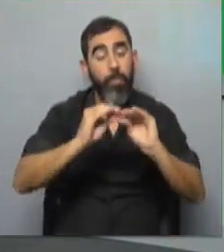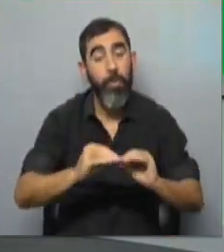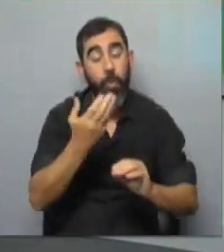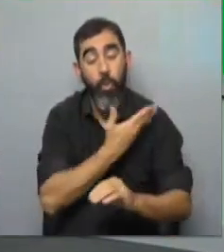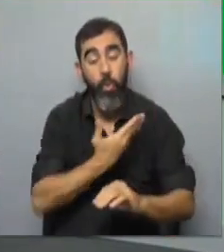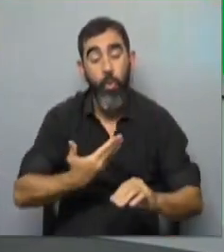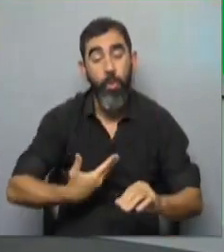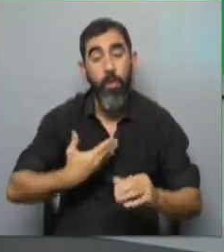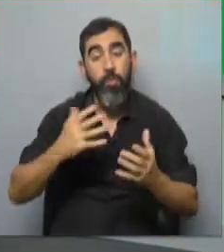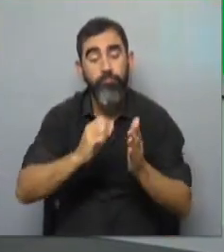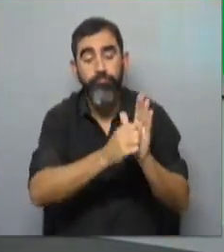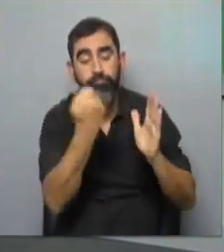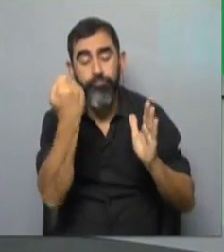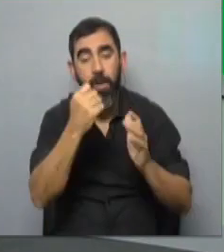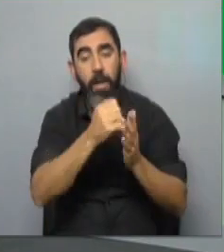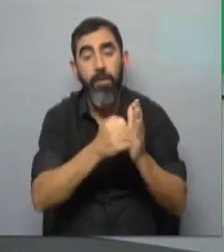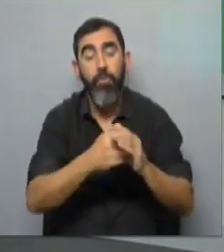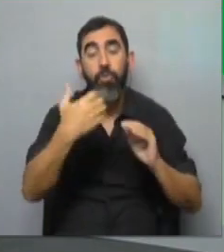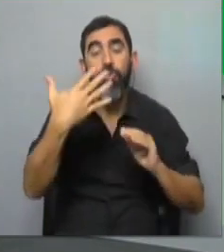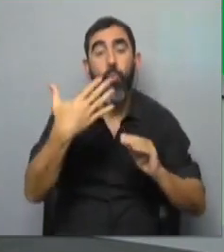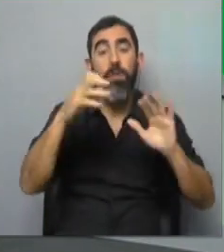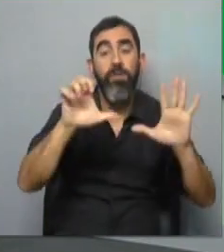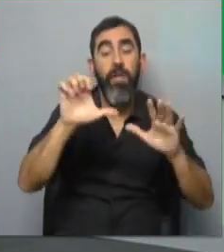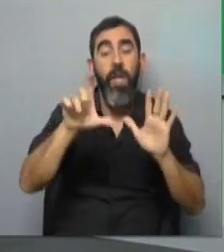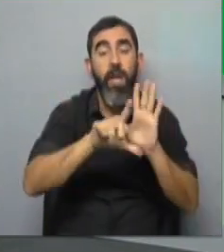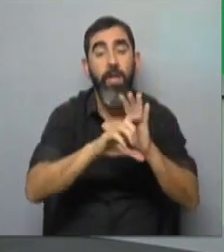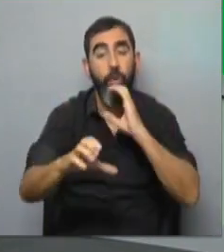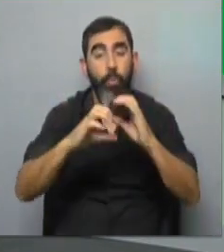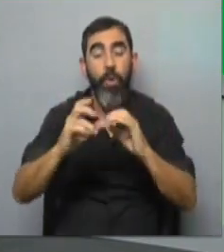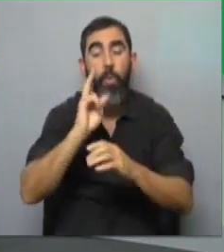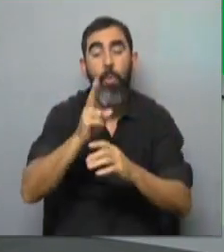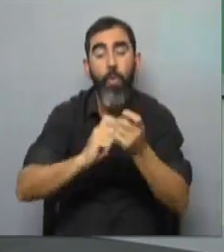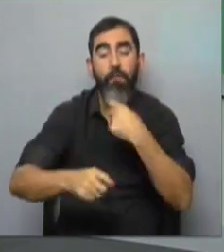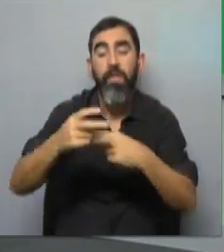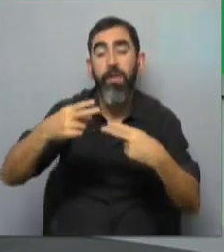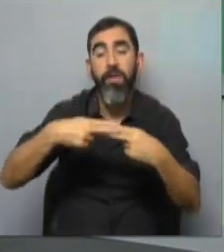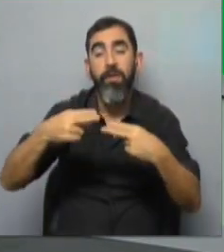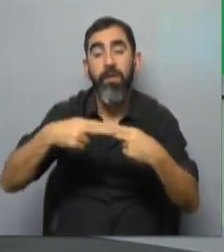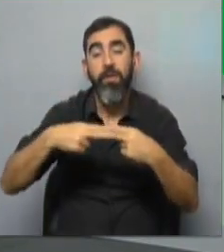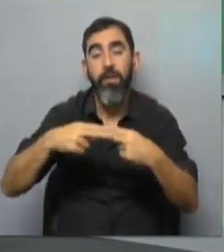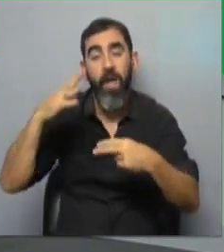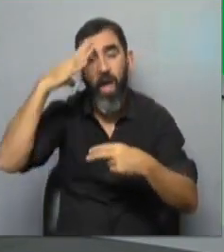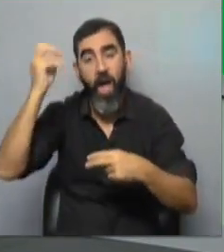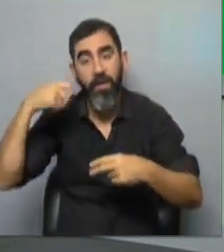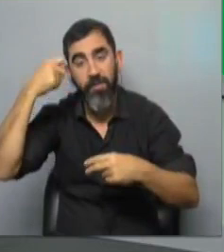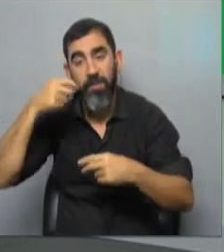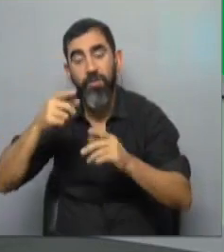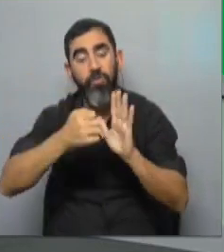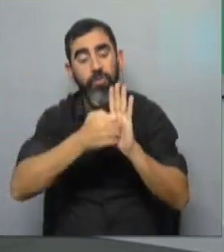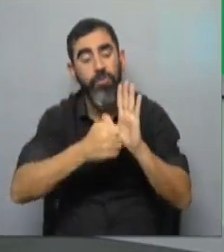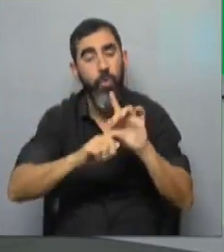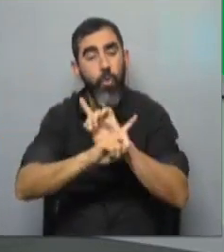Poder Ejecutivo pretende borrar el artículo 56 de la Ley de Medios, que impide la venta de internet fuera de Antel. Ese artículo fue